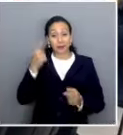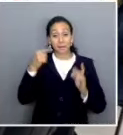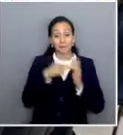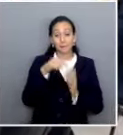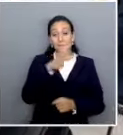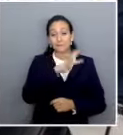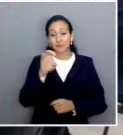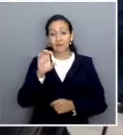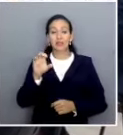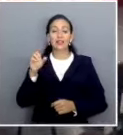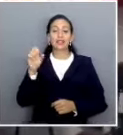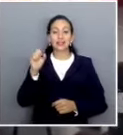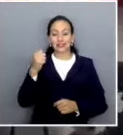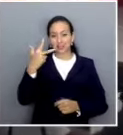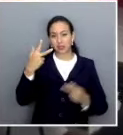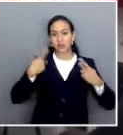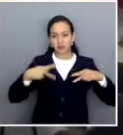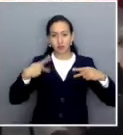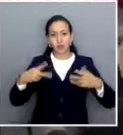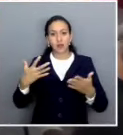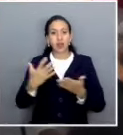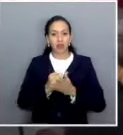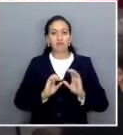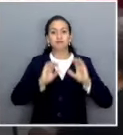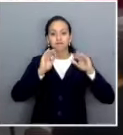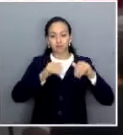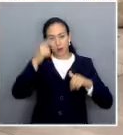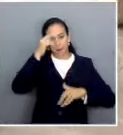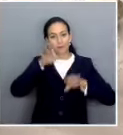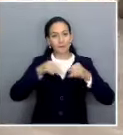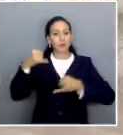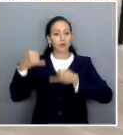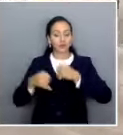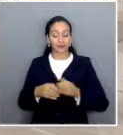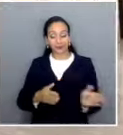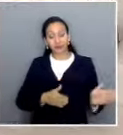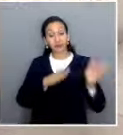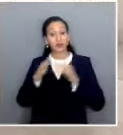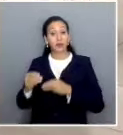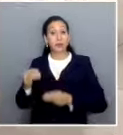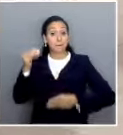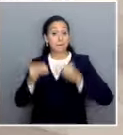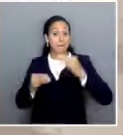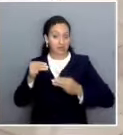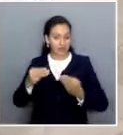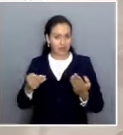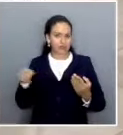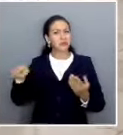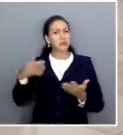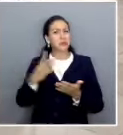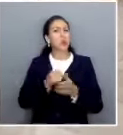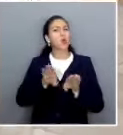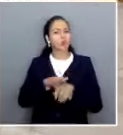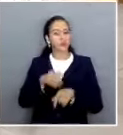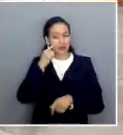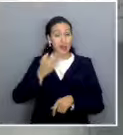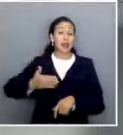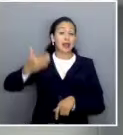1.468 personas. En el caso de magistrados de circuito, se han realizado 50 concursos en los que han